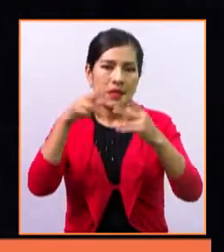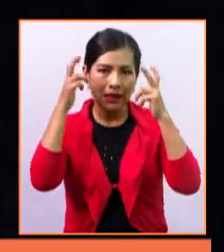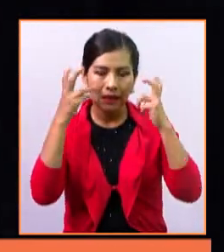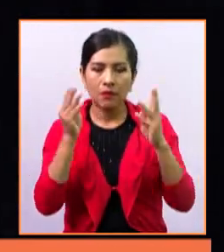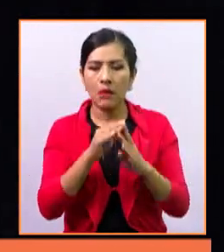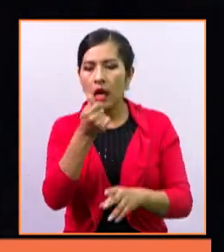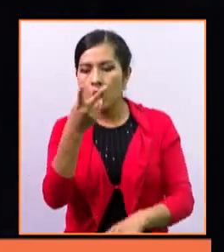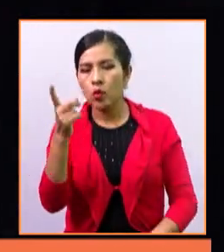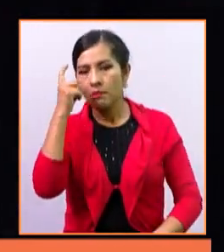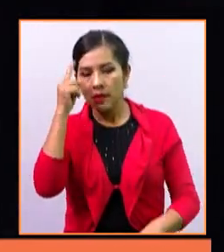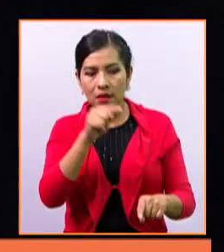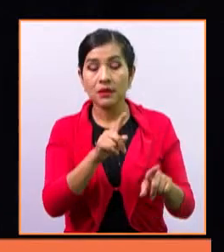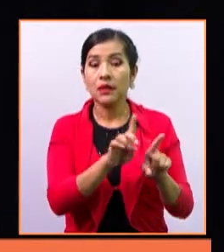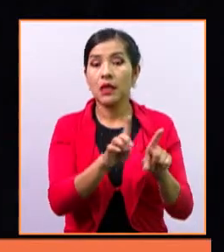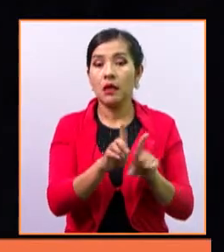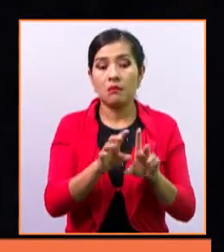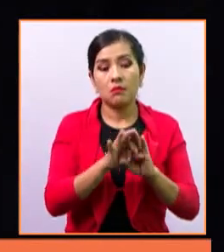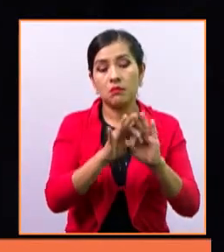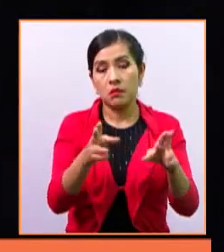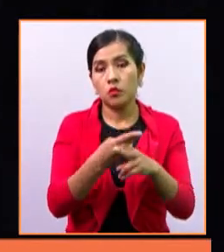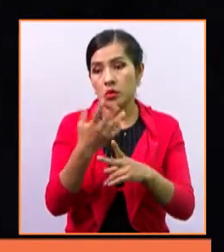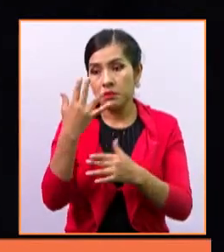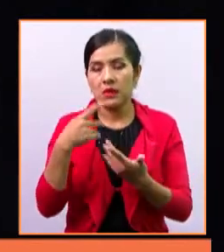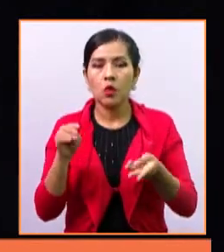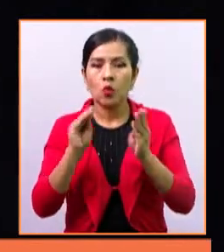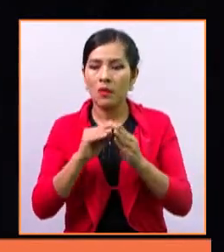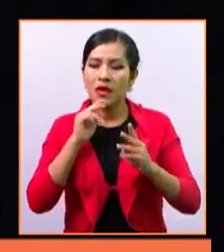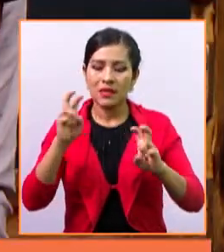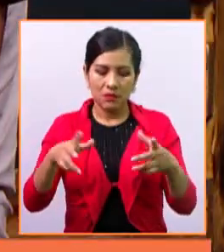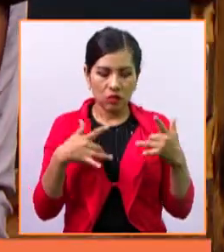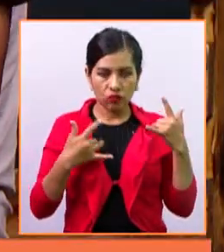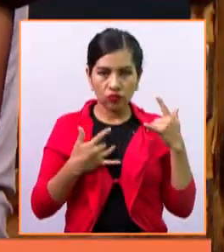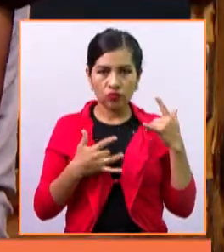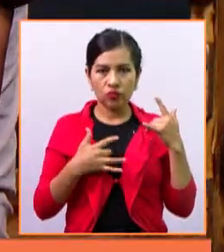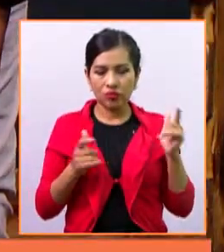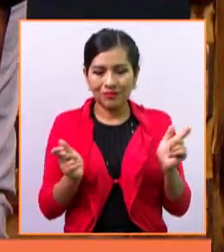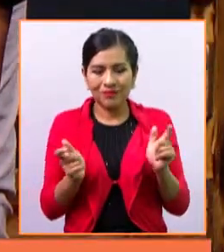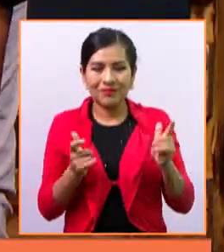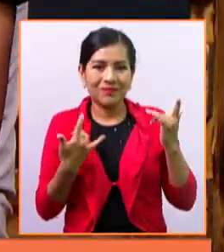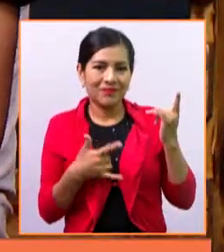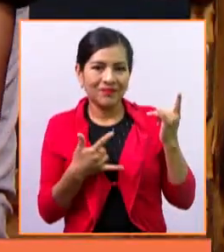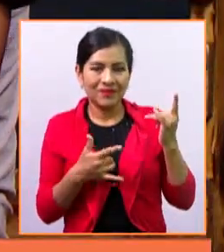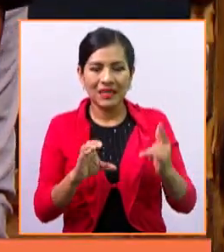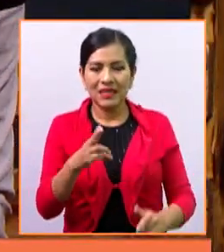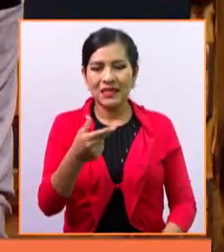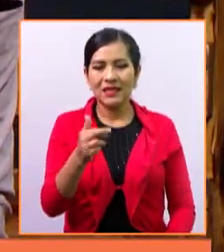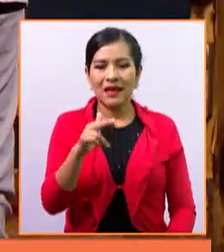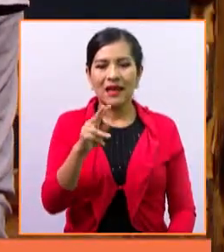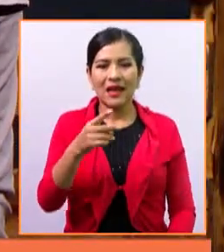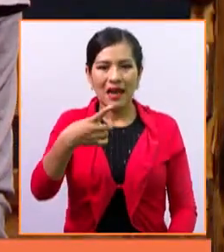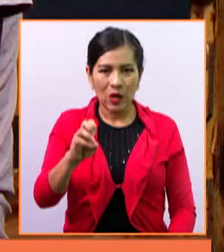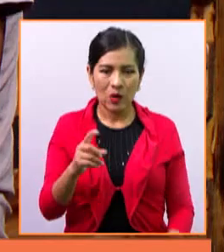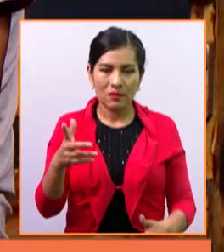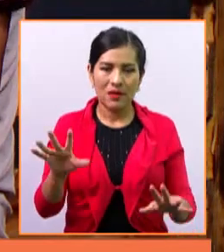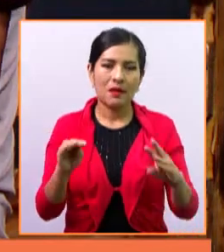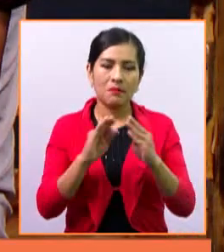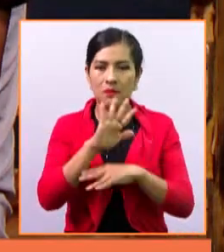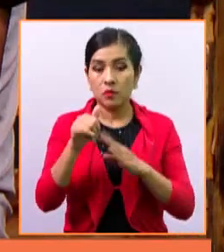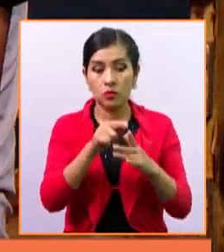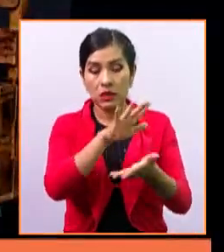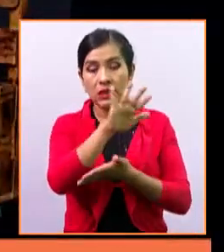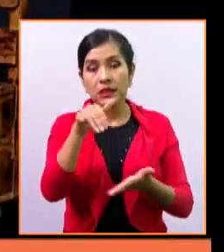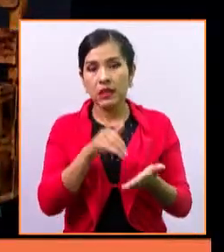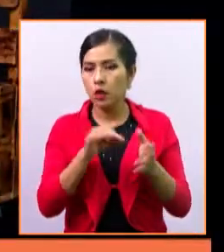va a generar ahí un espacio sobre una actividad del charango, ¿no? Entonces todos quedan invitados, ¿no? Entonces es un centro alternativo donde también